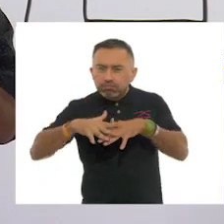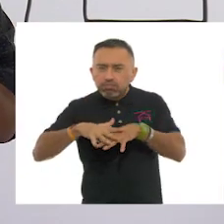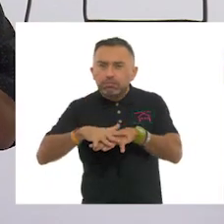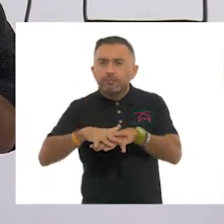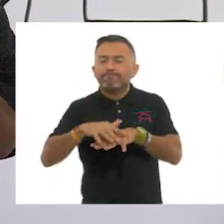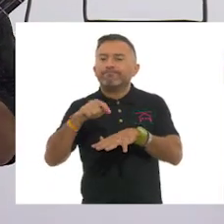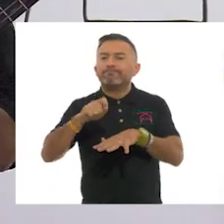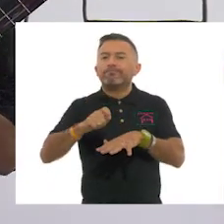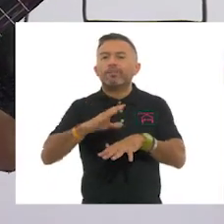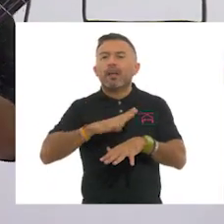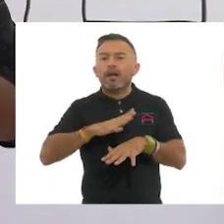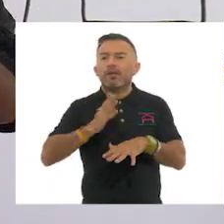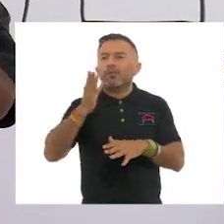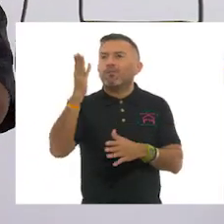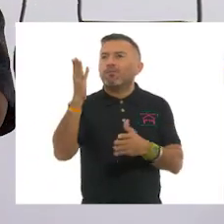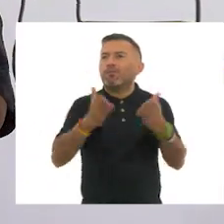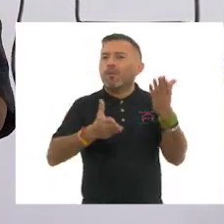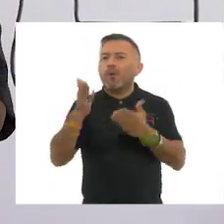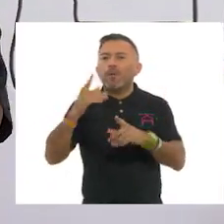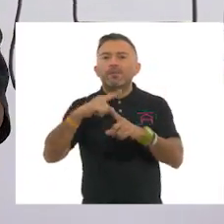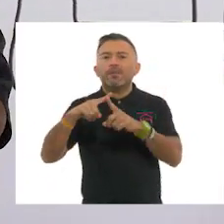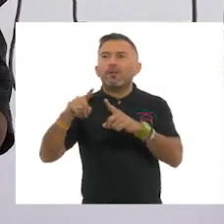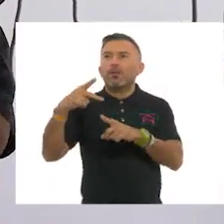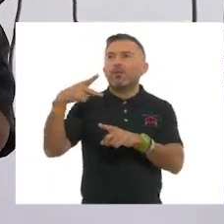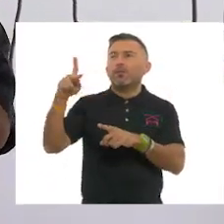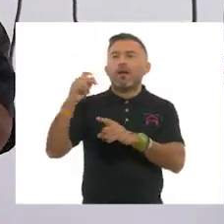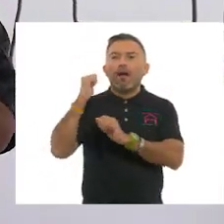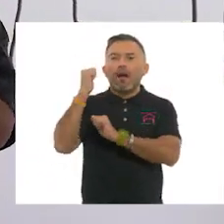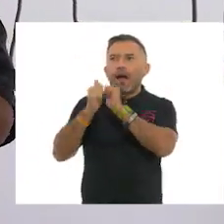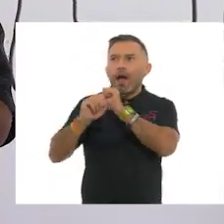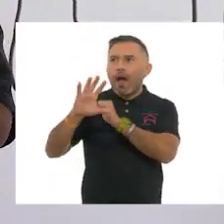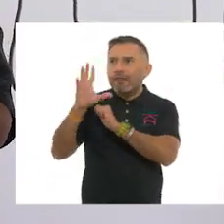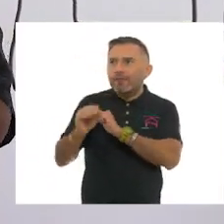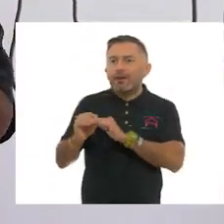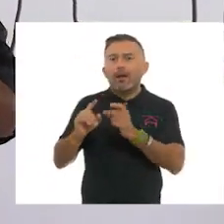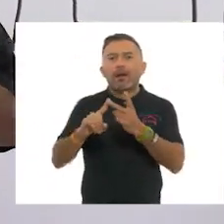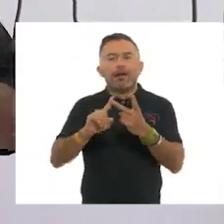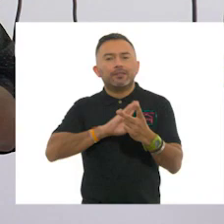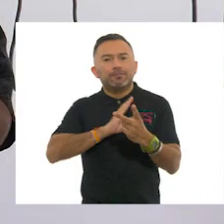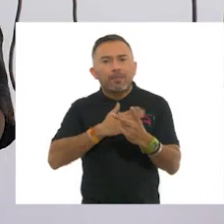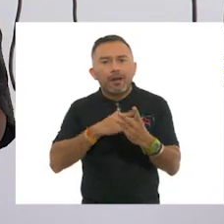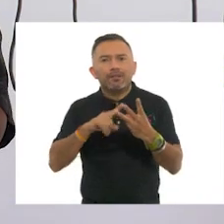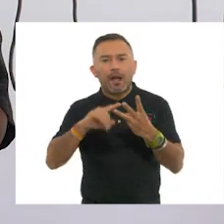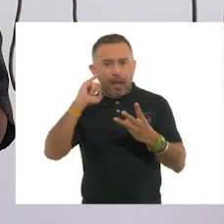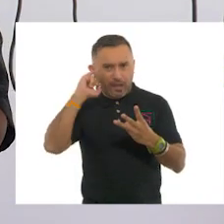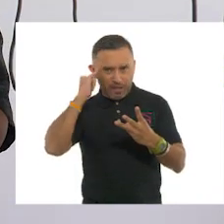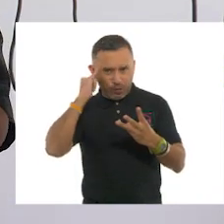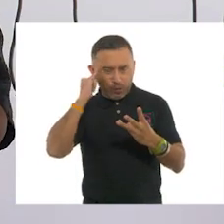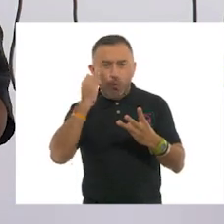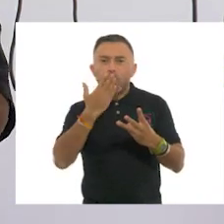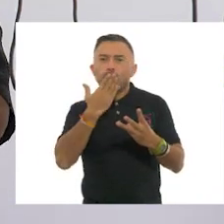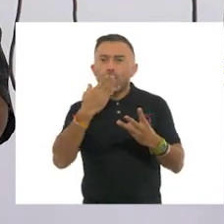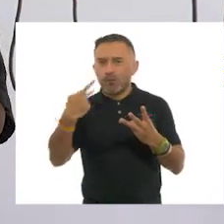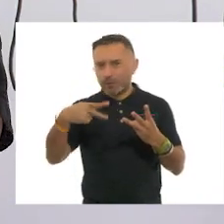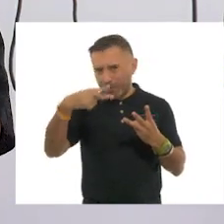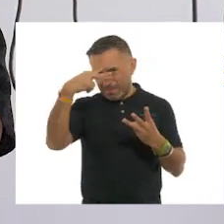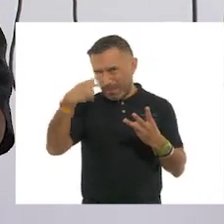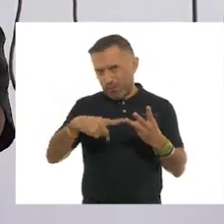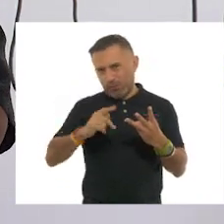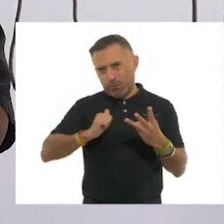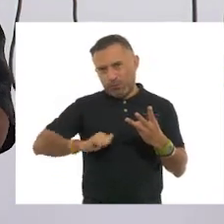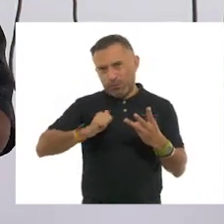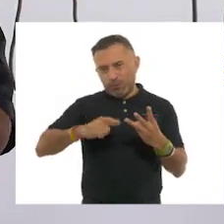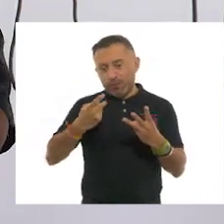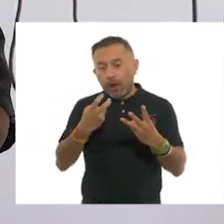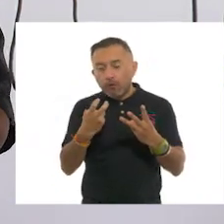confluencia de ritmos africanos, de ritmos españoles y también indígenas que estaban aquí en nuestra patria y de las cuales